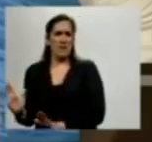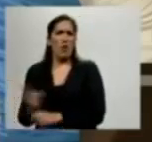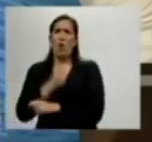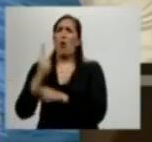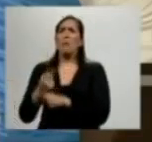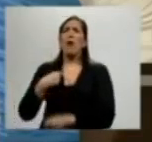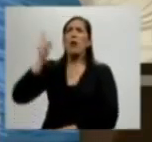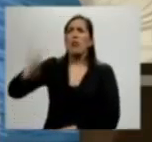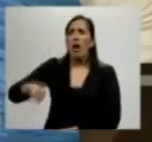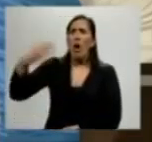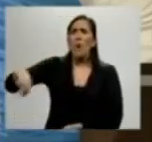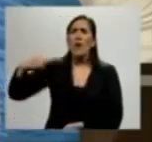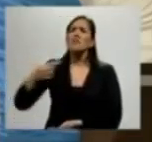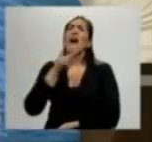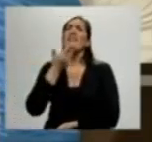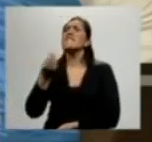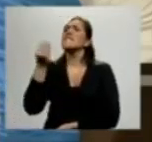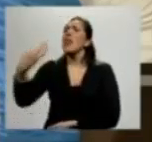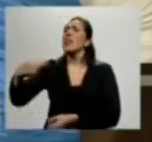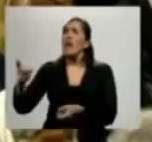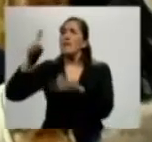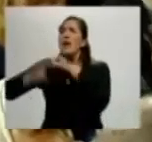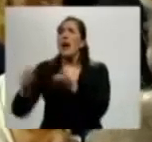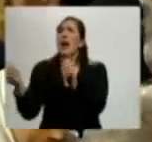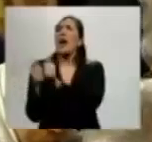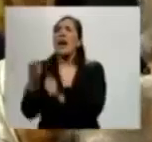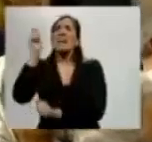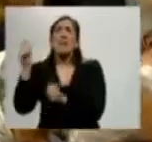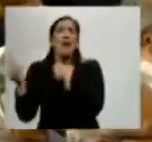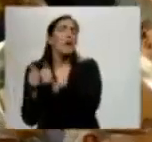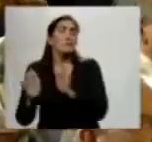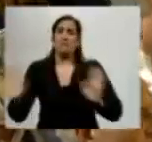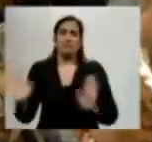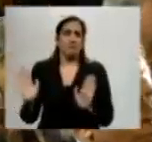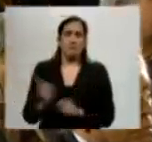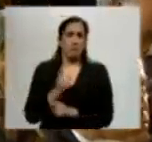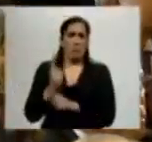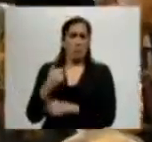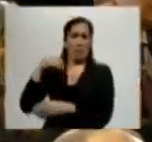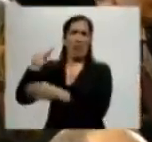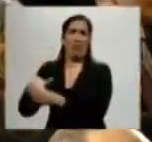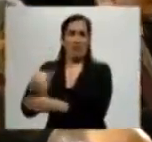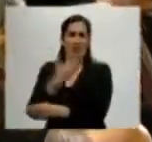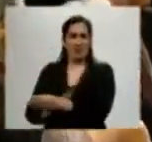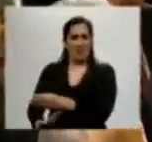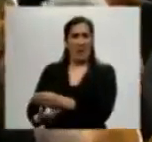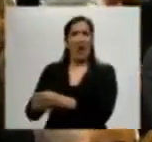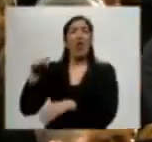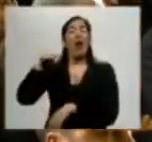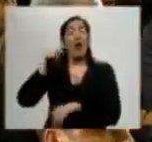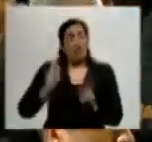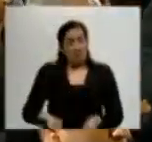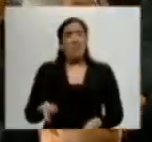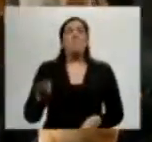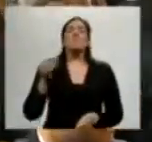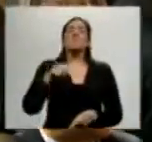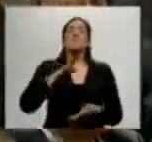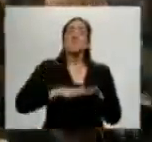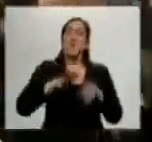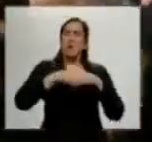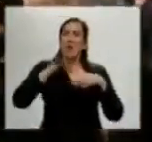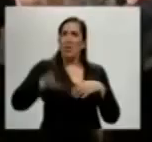quiere estar y con quién quiere estar. Por eso también se simplificaron los trámites del divorcio.